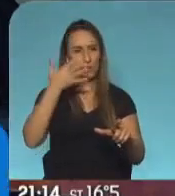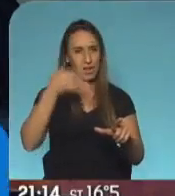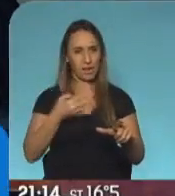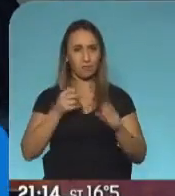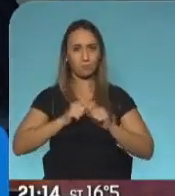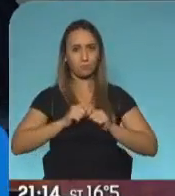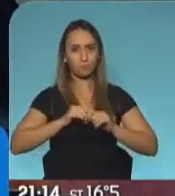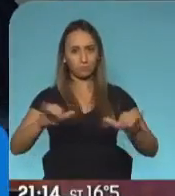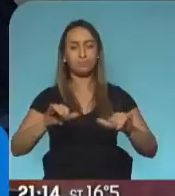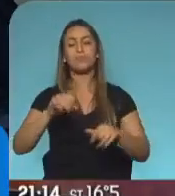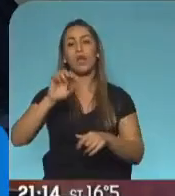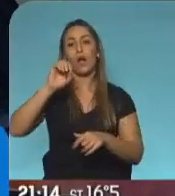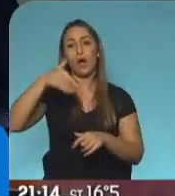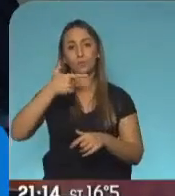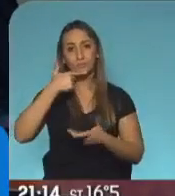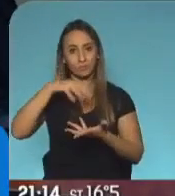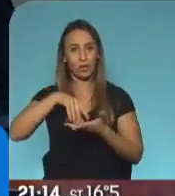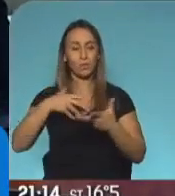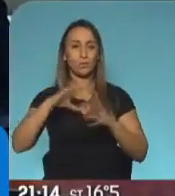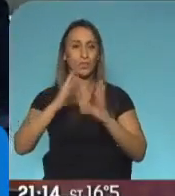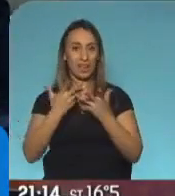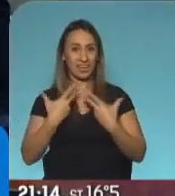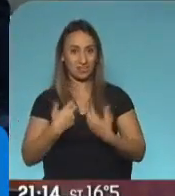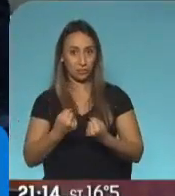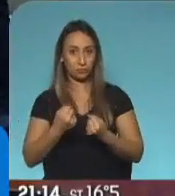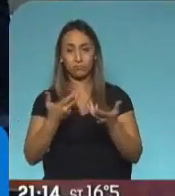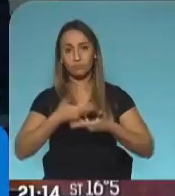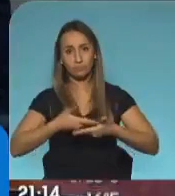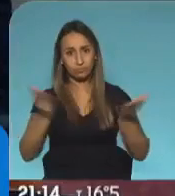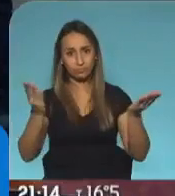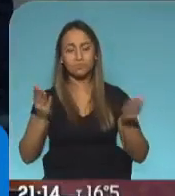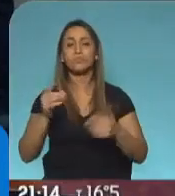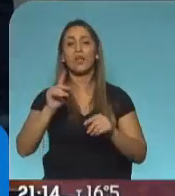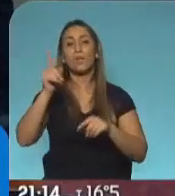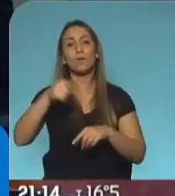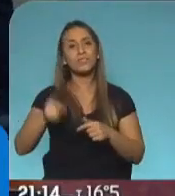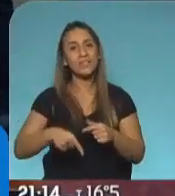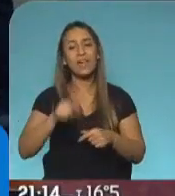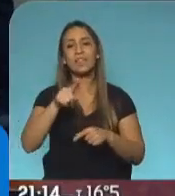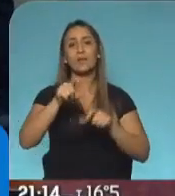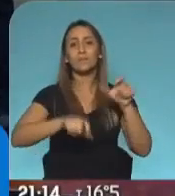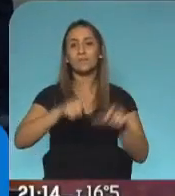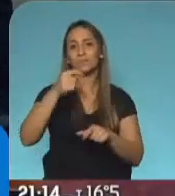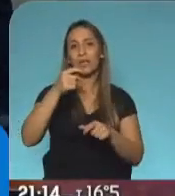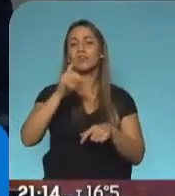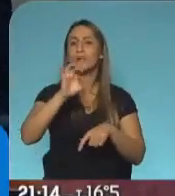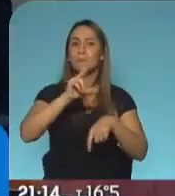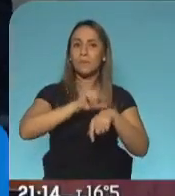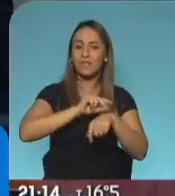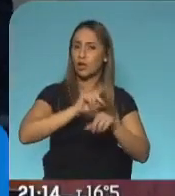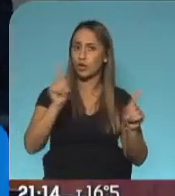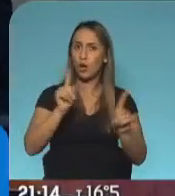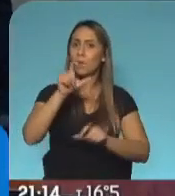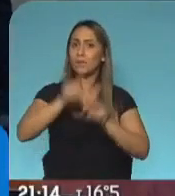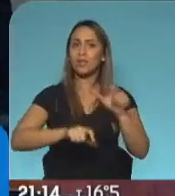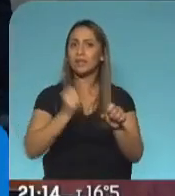la organización mundial de la salud este el porcentaje de los personal de salud infectado en cada país no hablamos de médico solo sino de personas